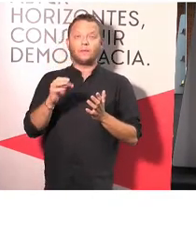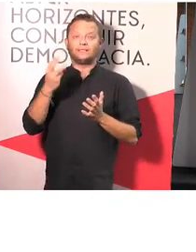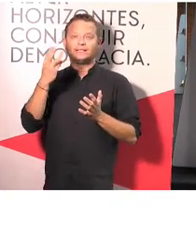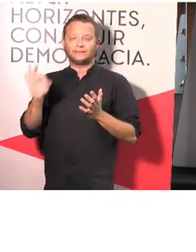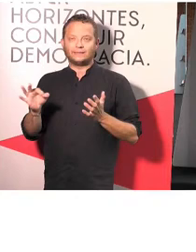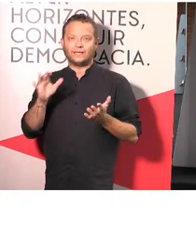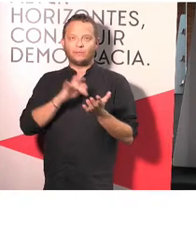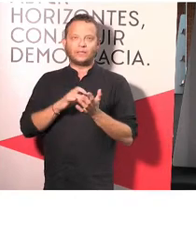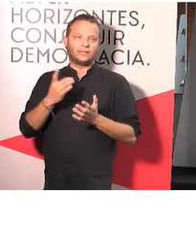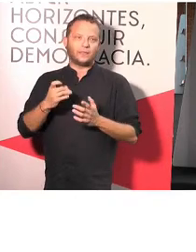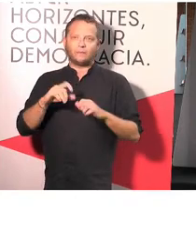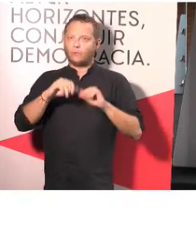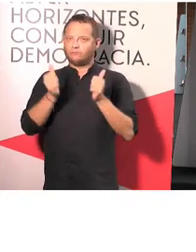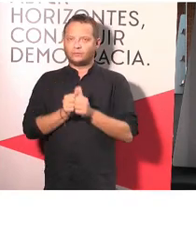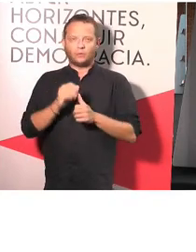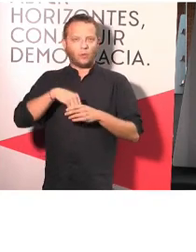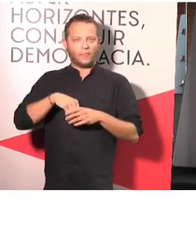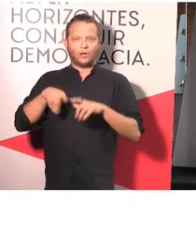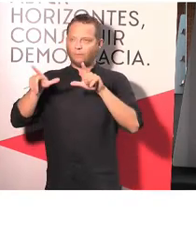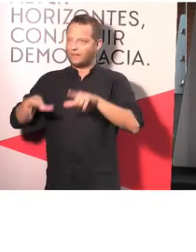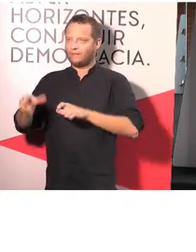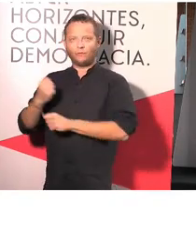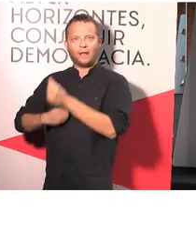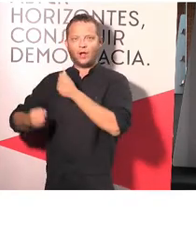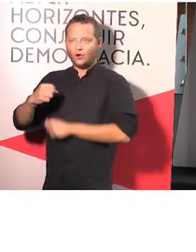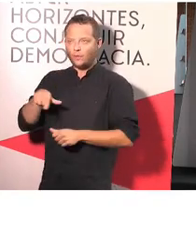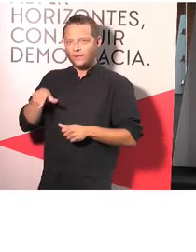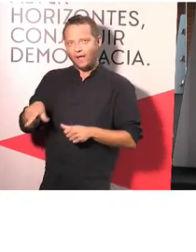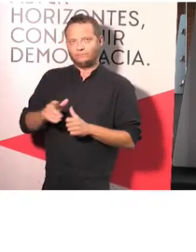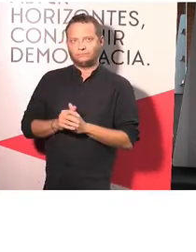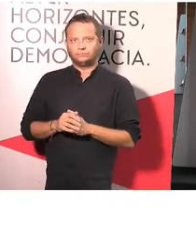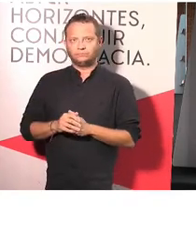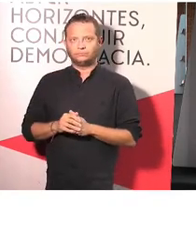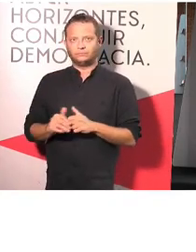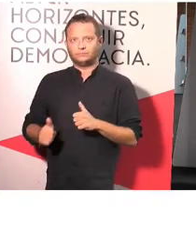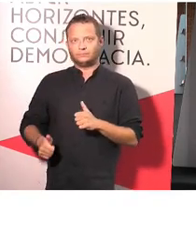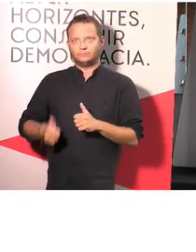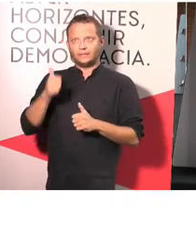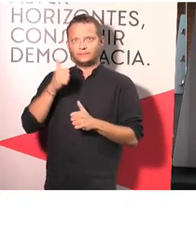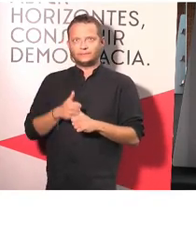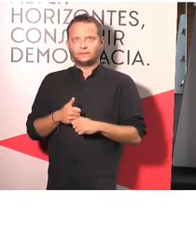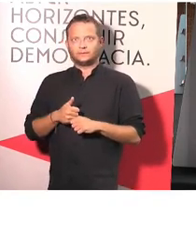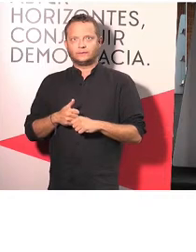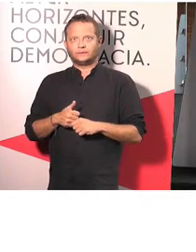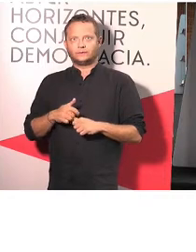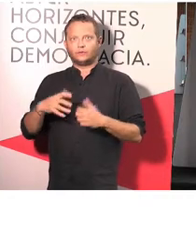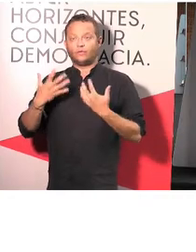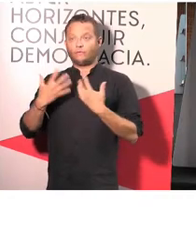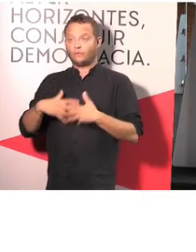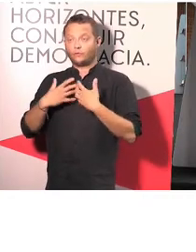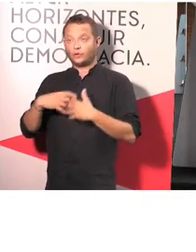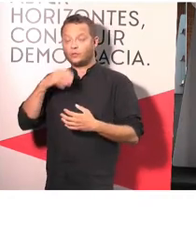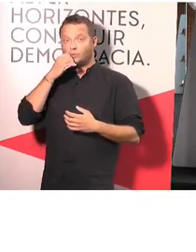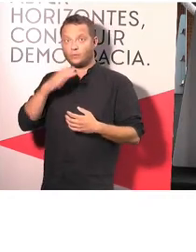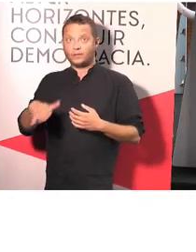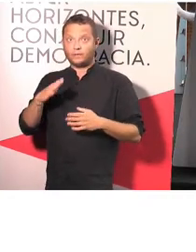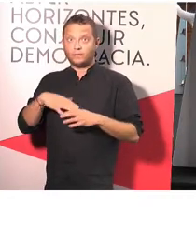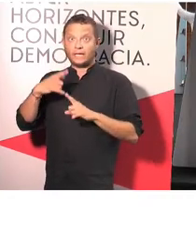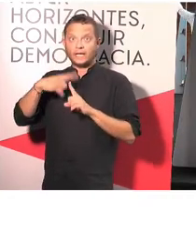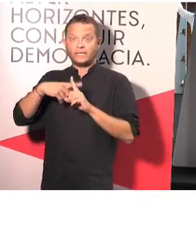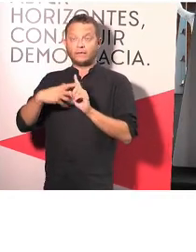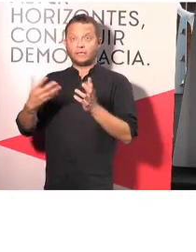2030, necesitamos un modelo de economía de plataforma, un modelo de plataformas que sobre todo funcione muy bien en el